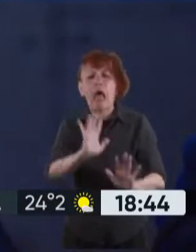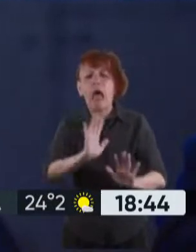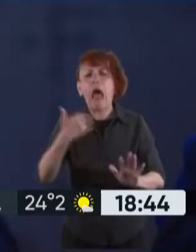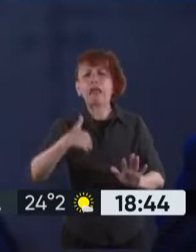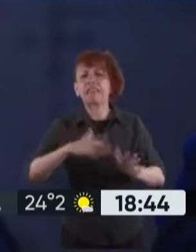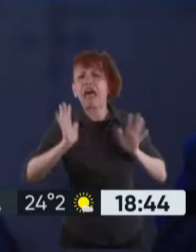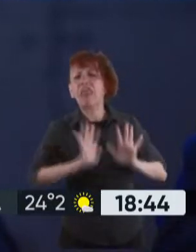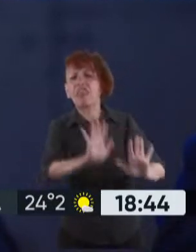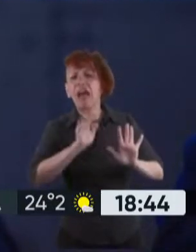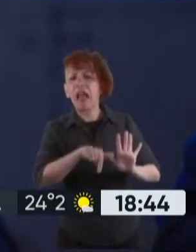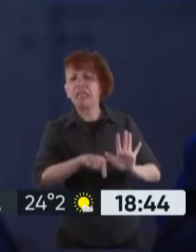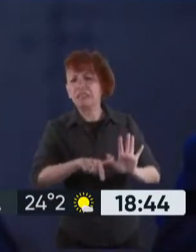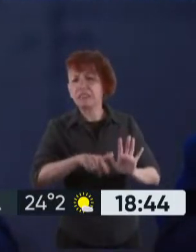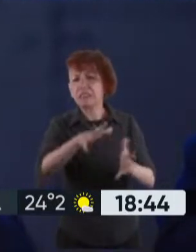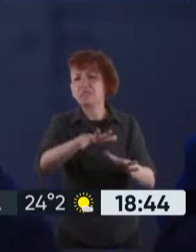No significa otra cosa.